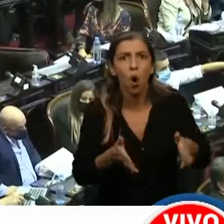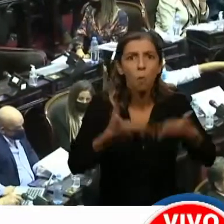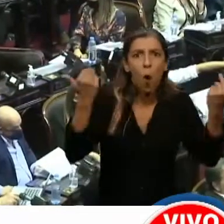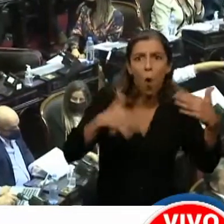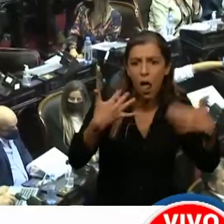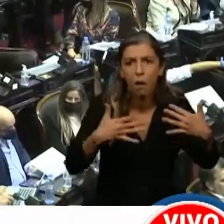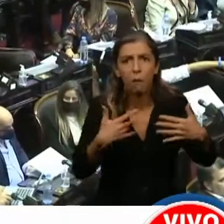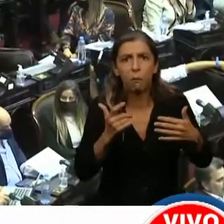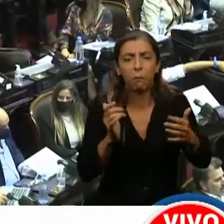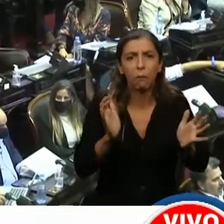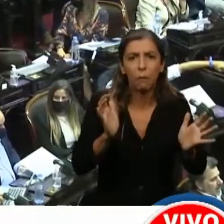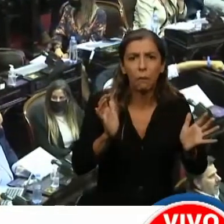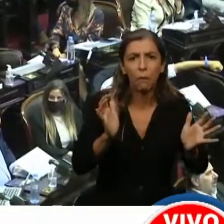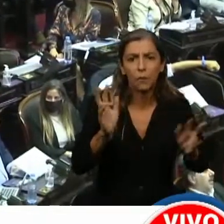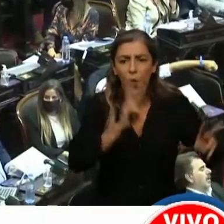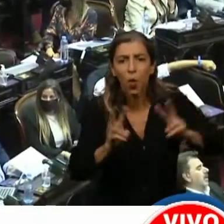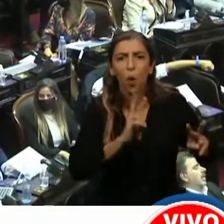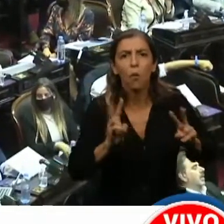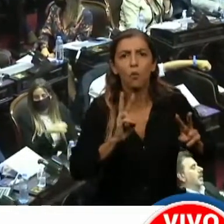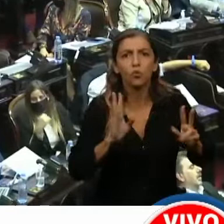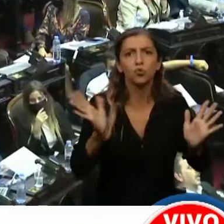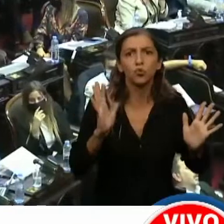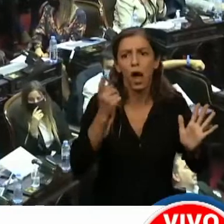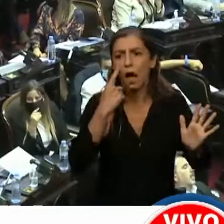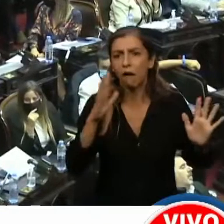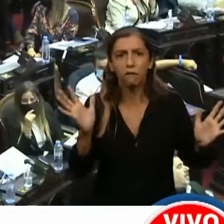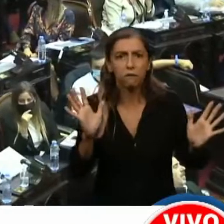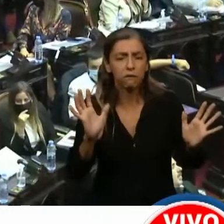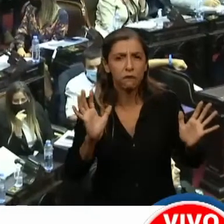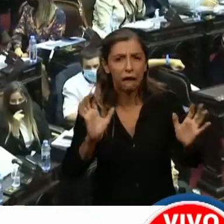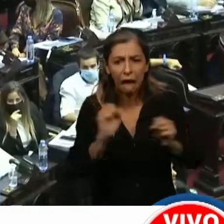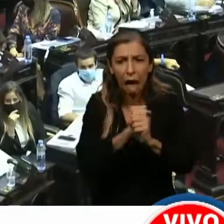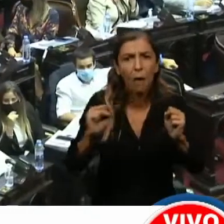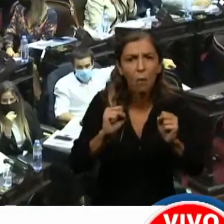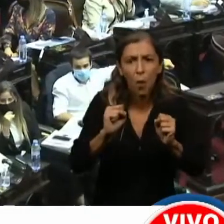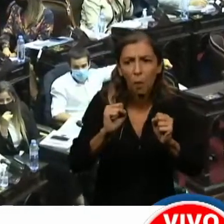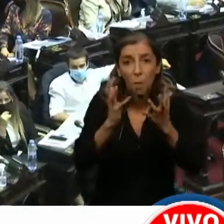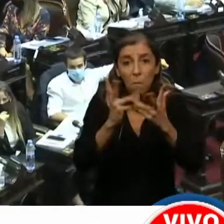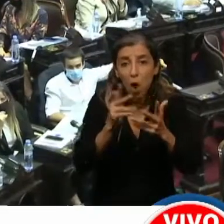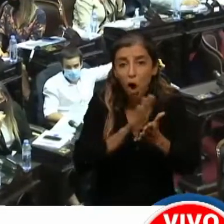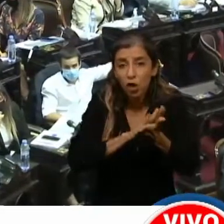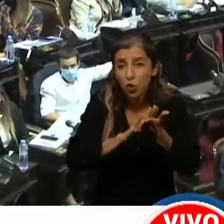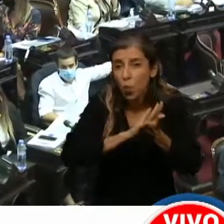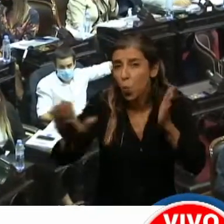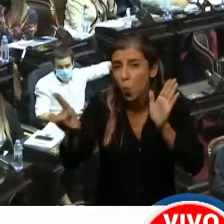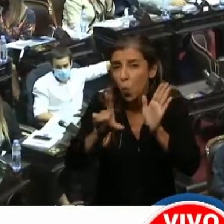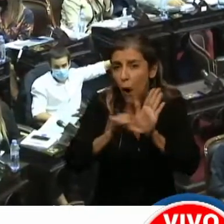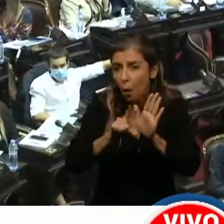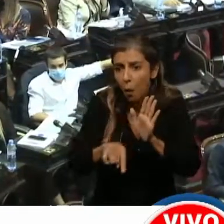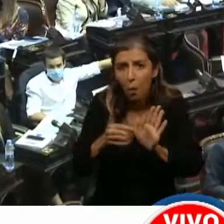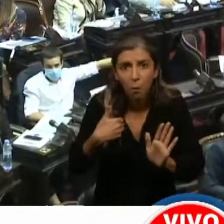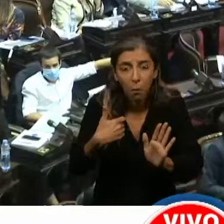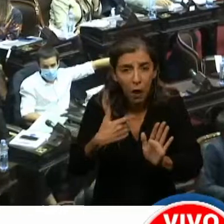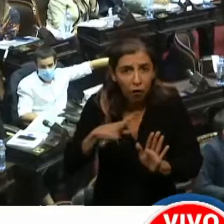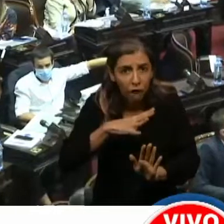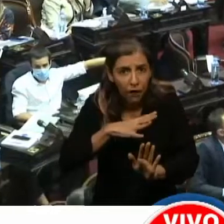noches, señor presidente, aprobar aparentemente un proyecto que no ha tenido entrada o ingreso formal a esta Cámara